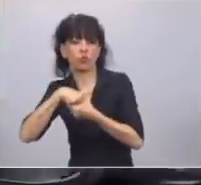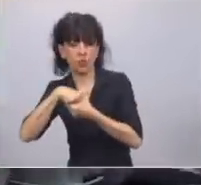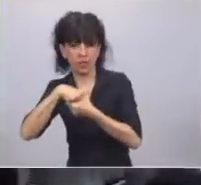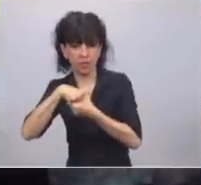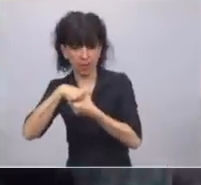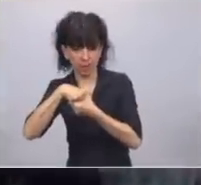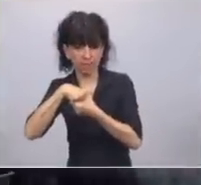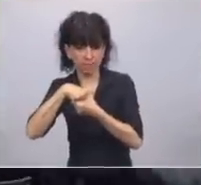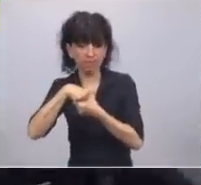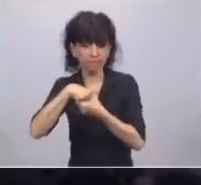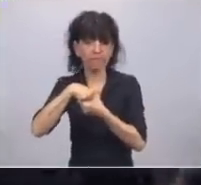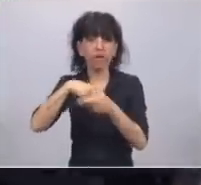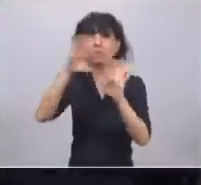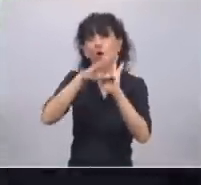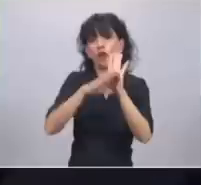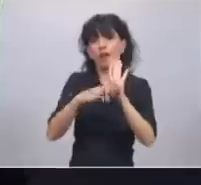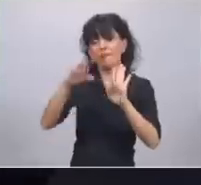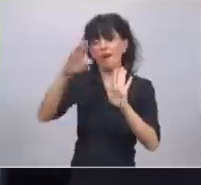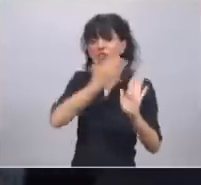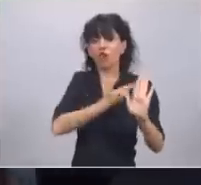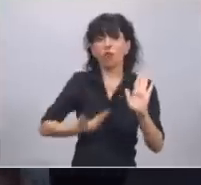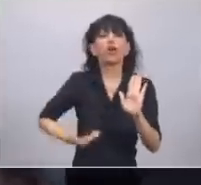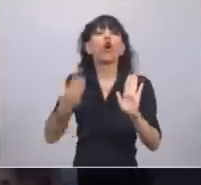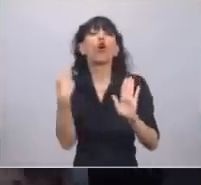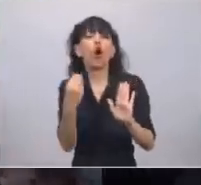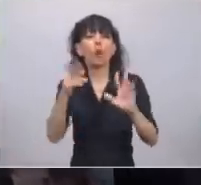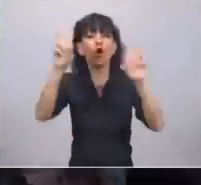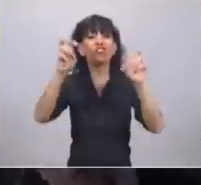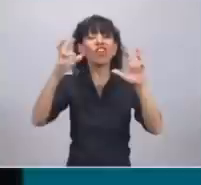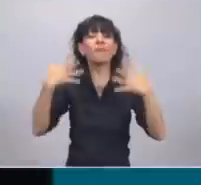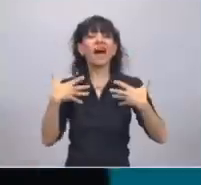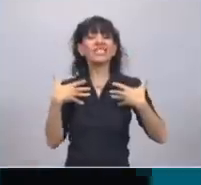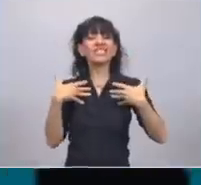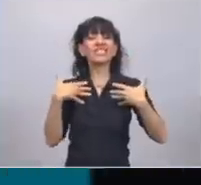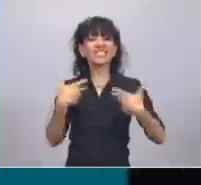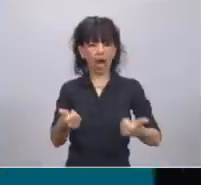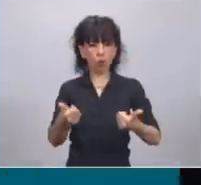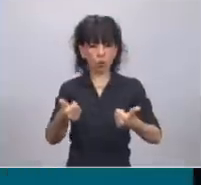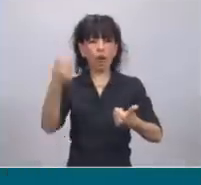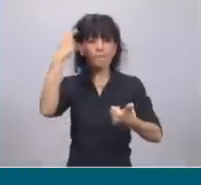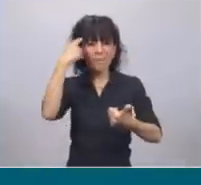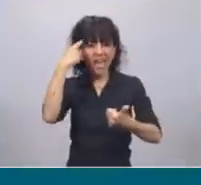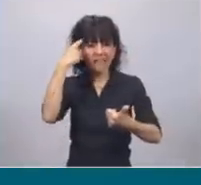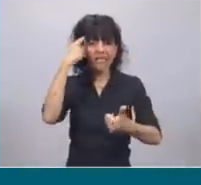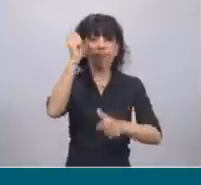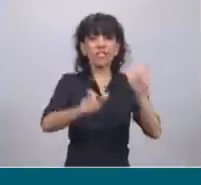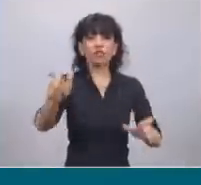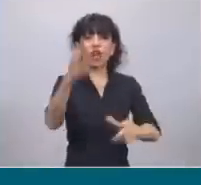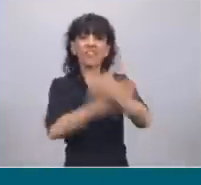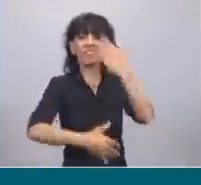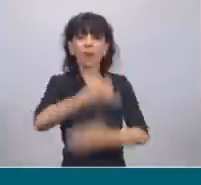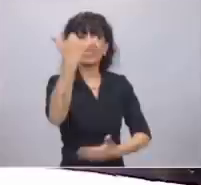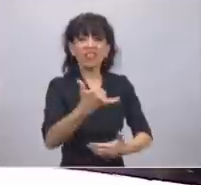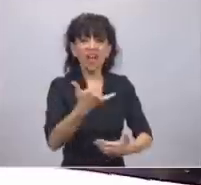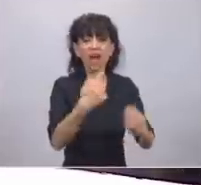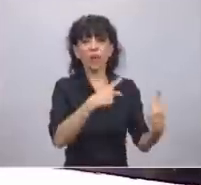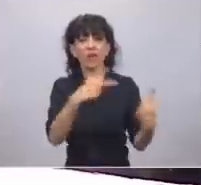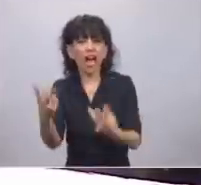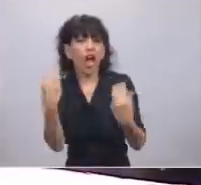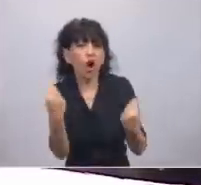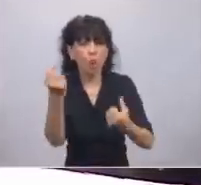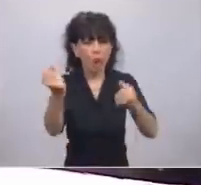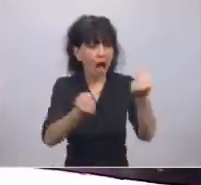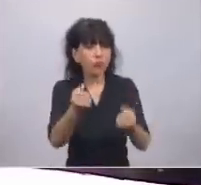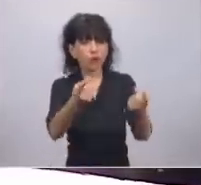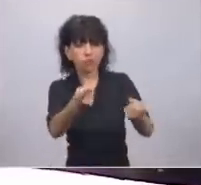gobierno con el seguro de salud, que mire el transporte de las personas con discapacidad,